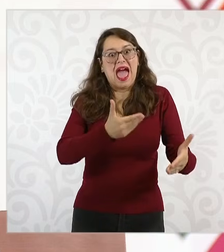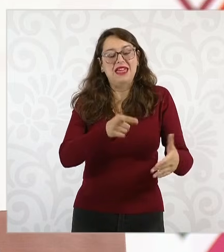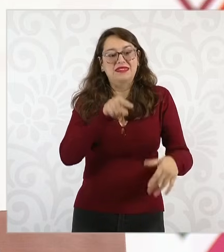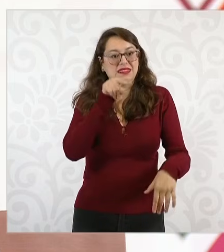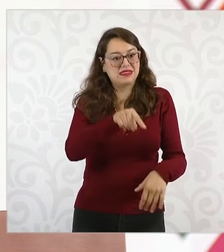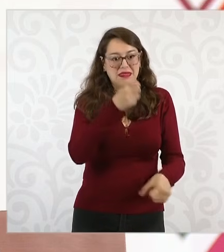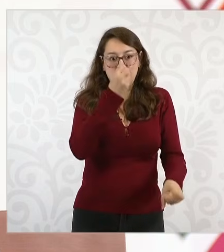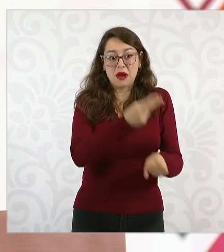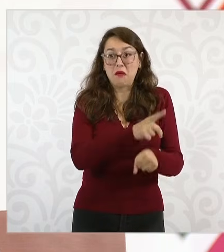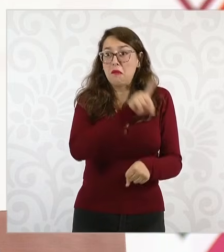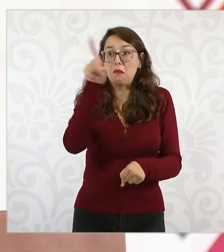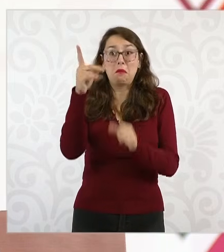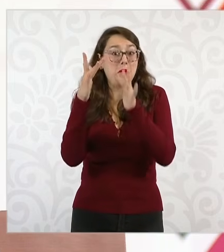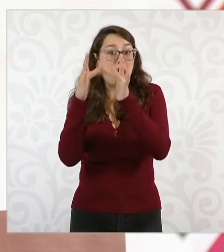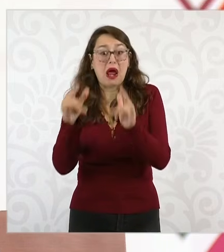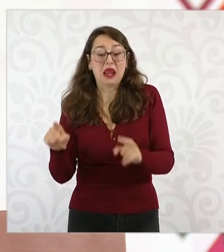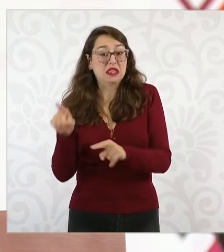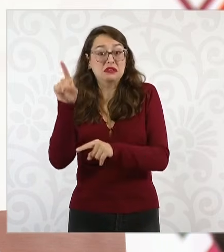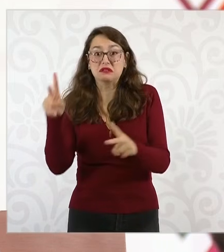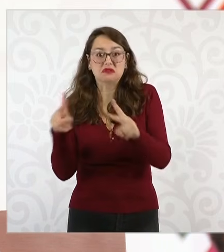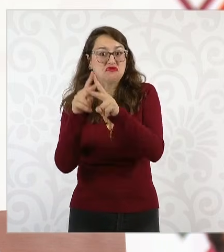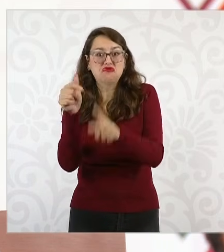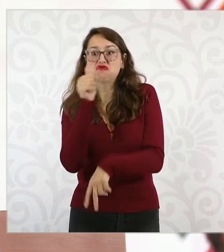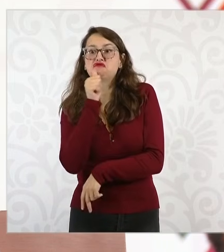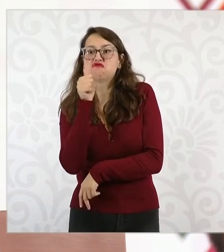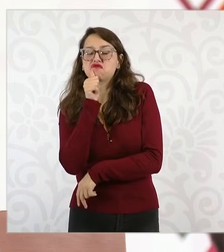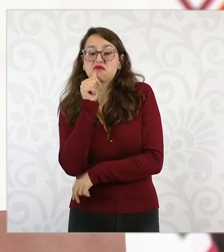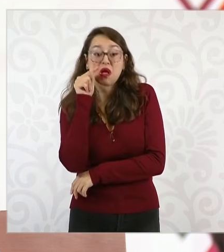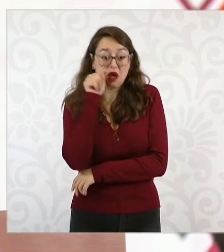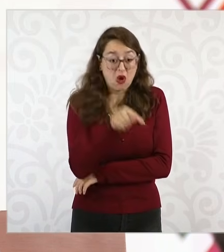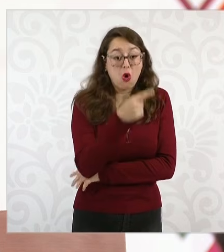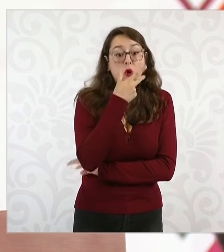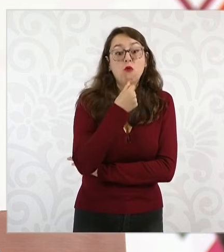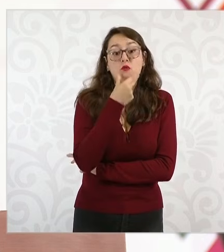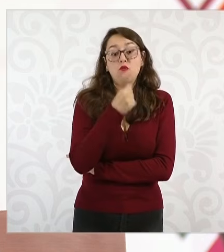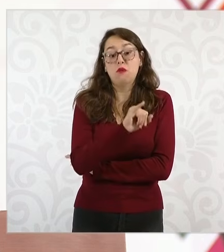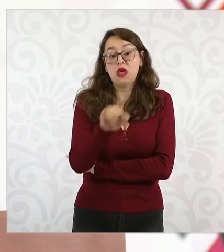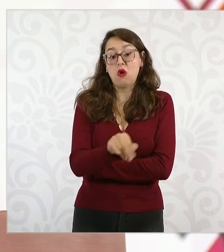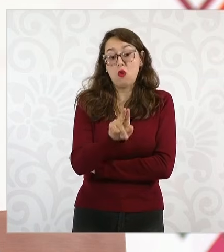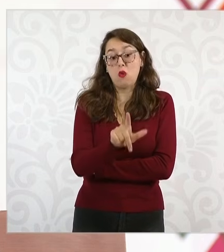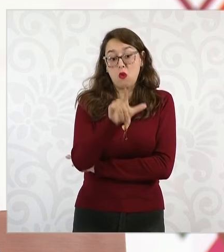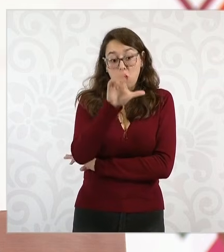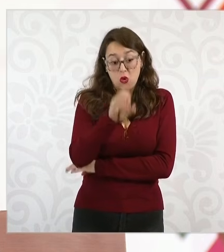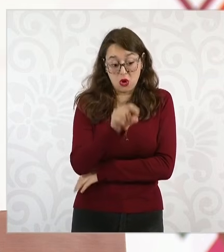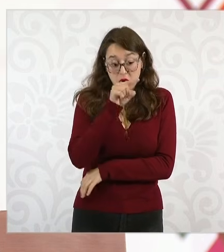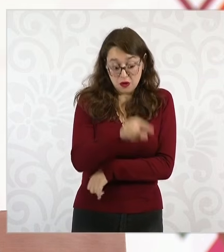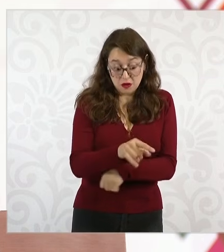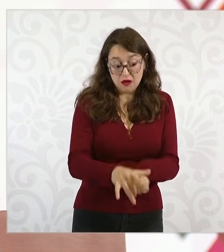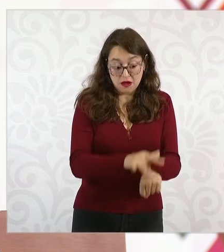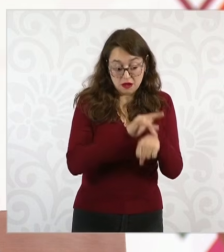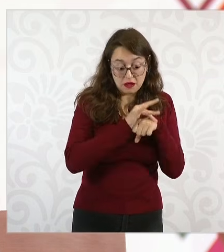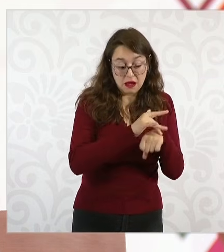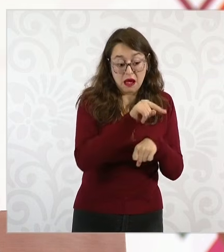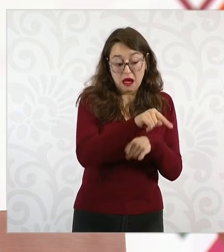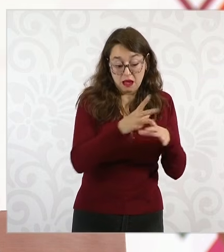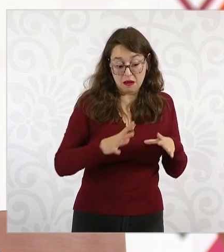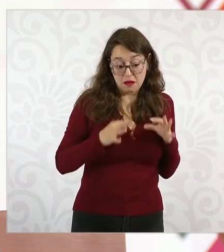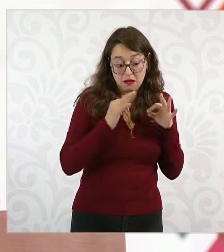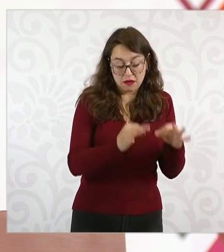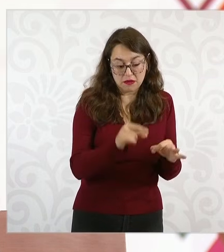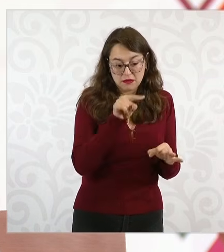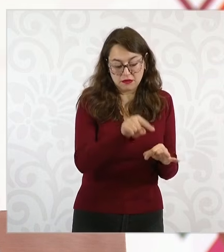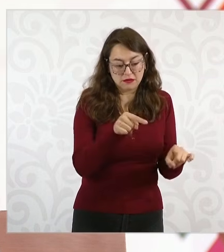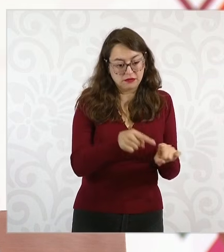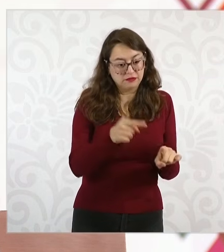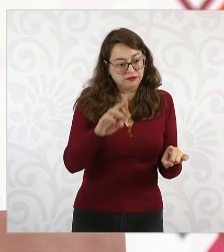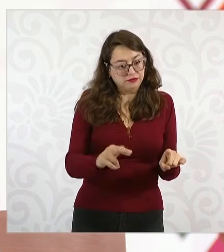esa comuna fue un chalquense, Julio López Chávez, que, inspirado en su